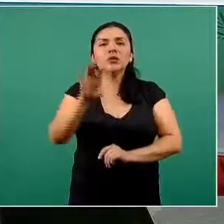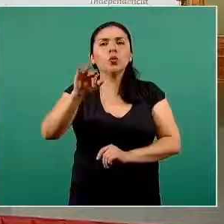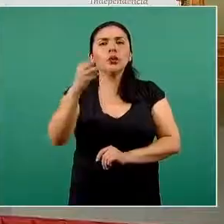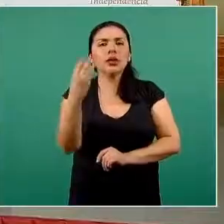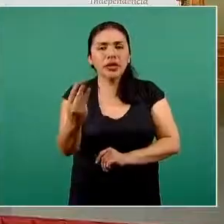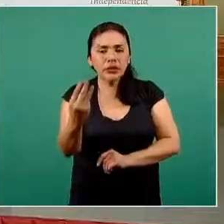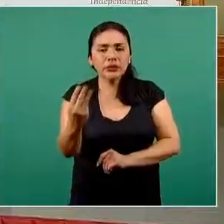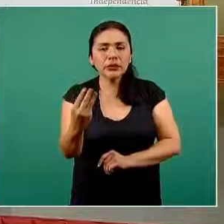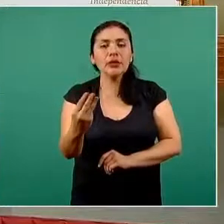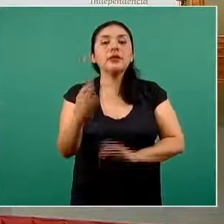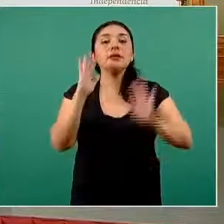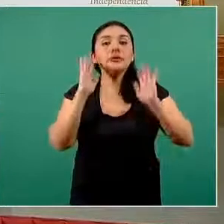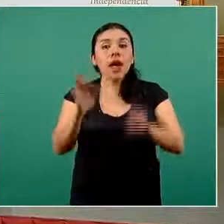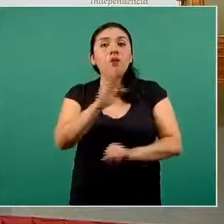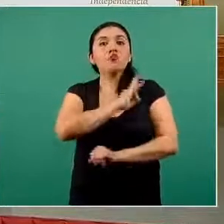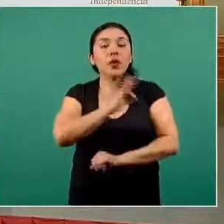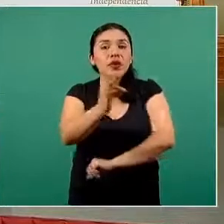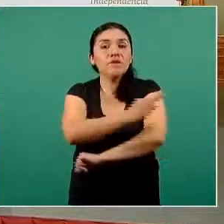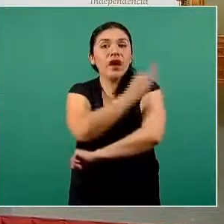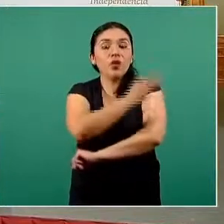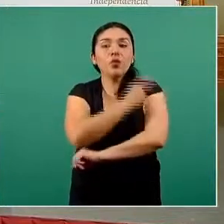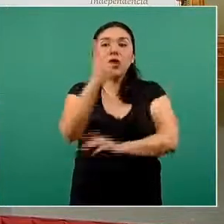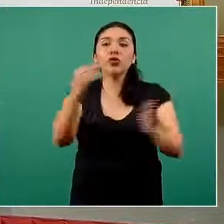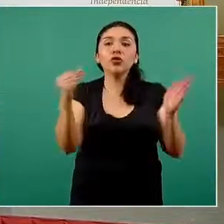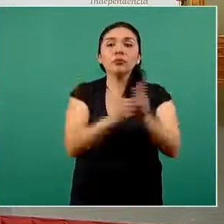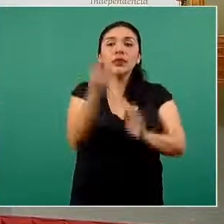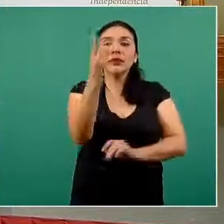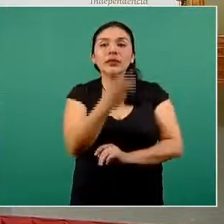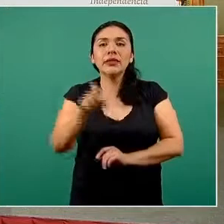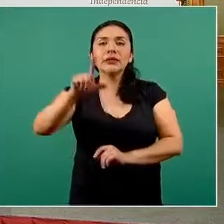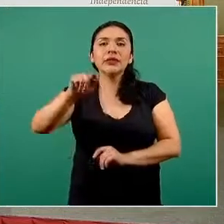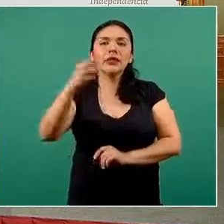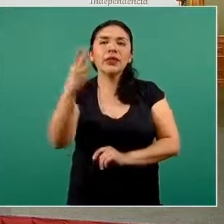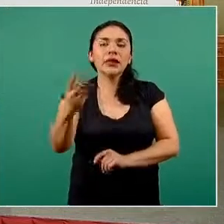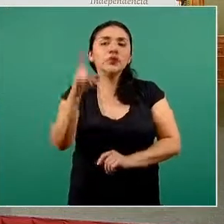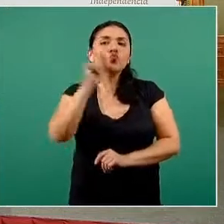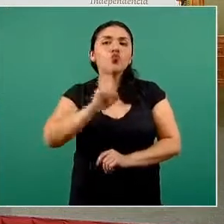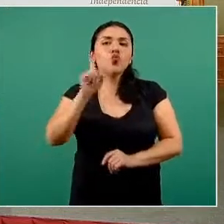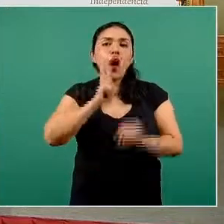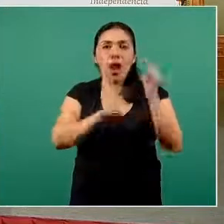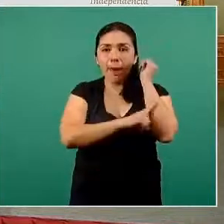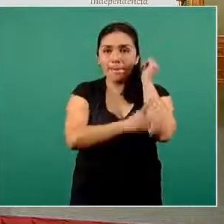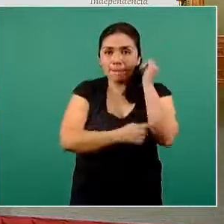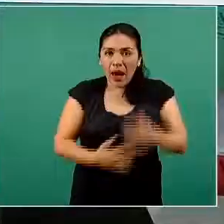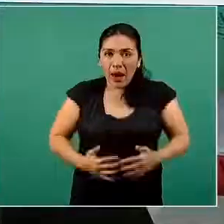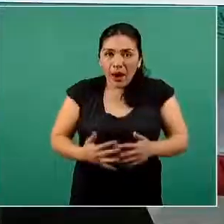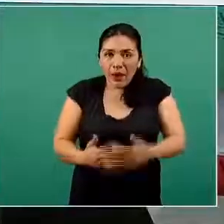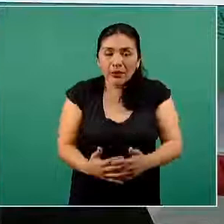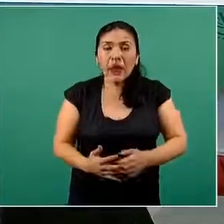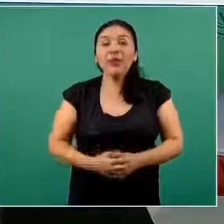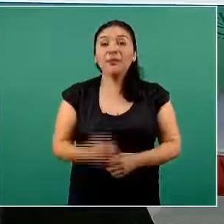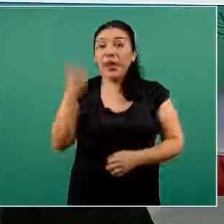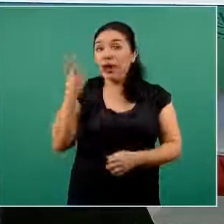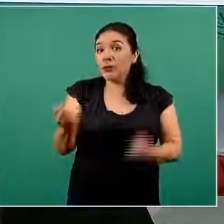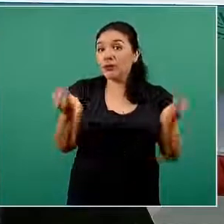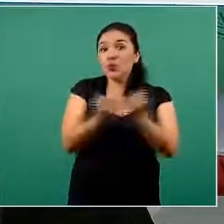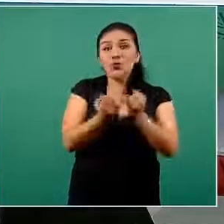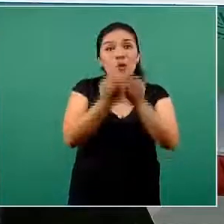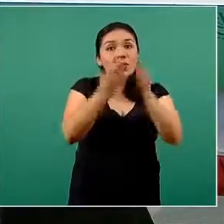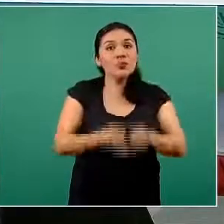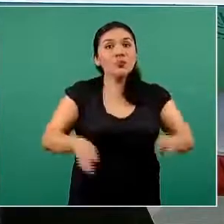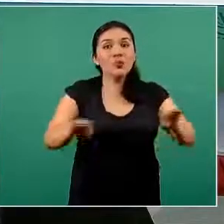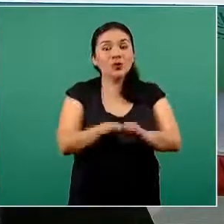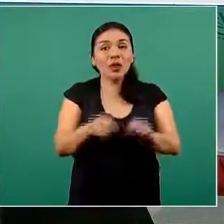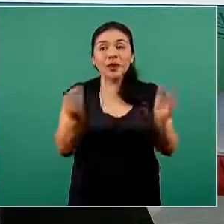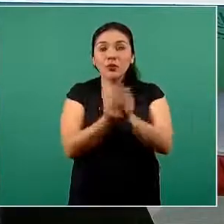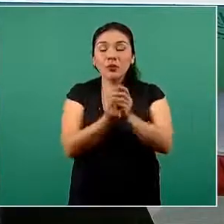64,343. Hemos logrado vacunar 2,373 mujeres embarazadas. Y esto también es importante, en la